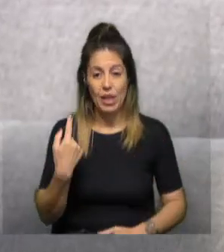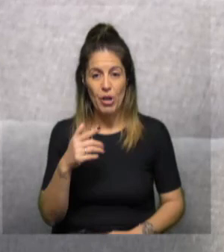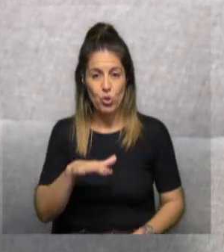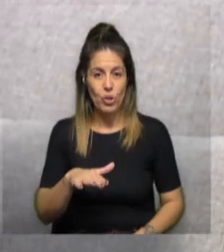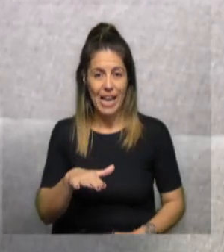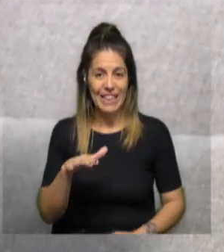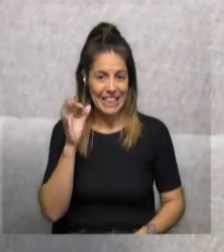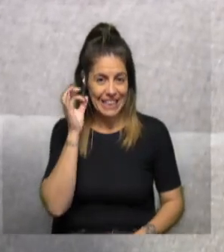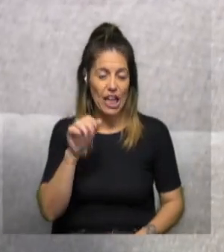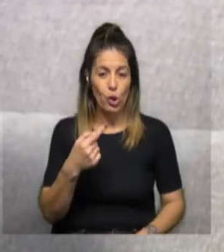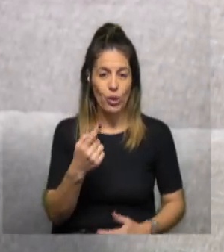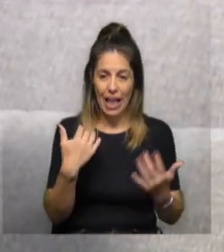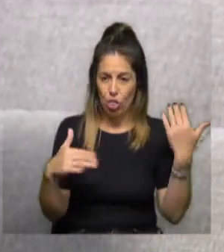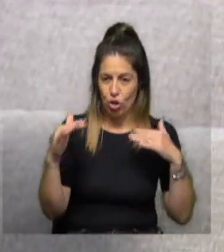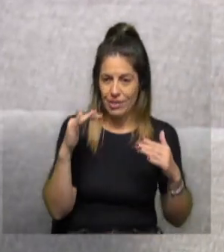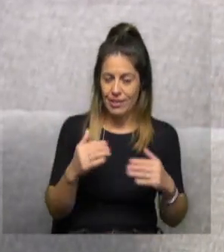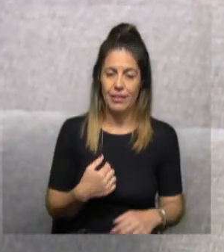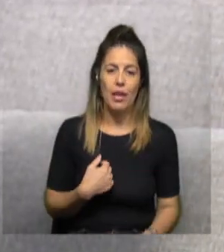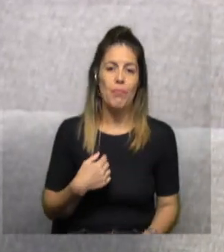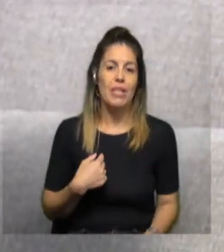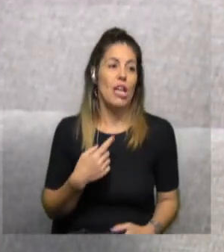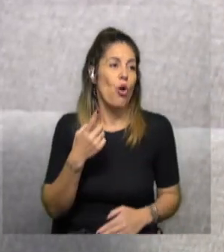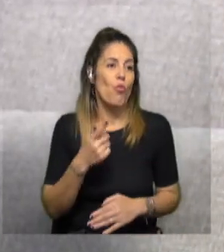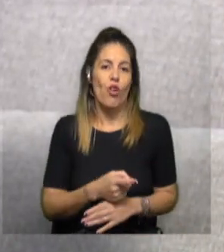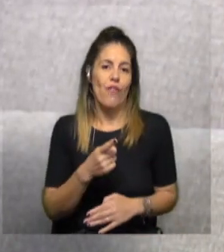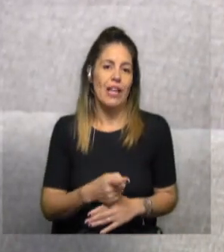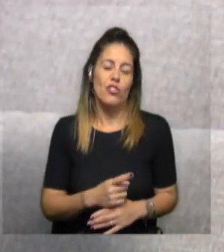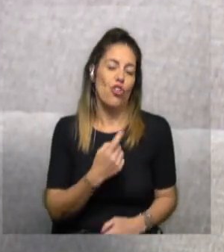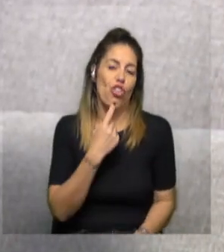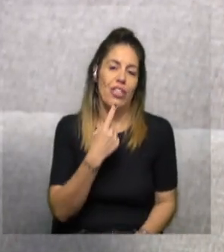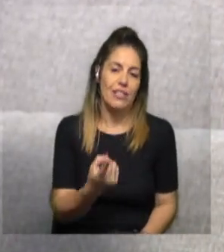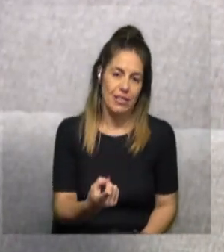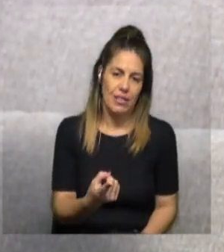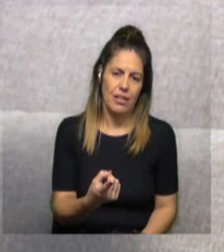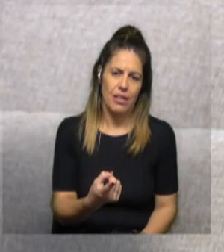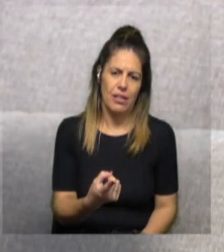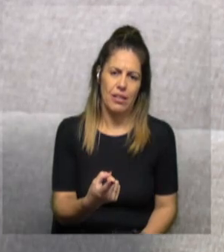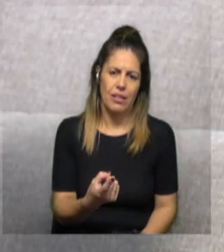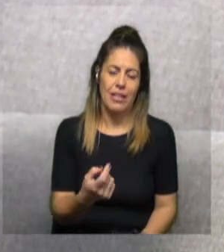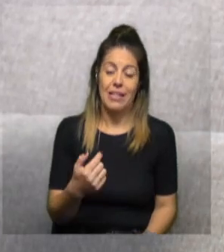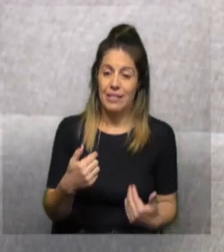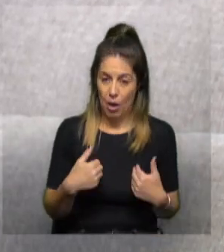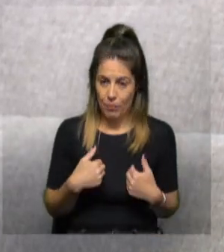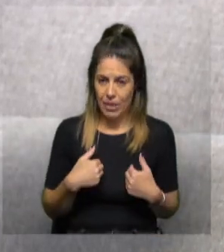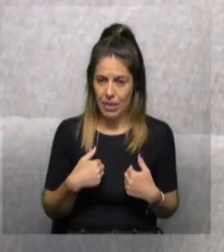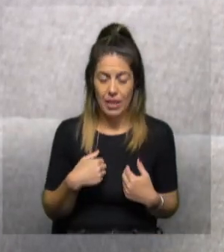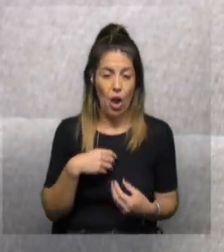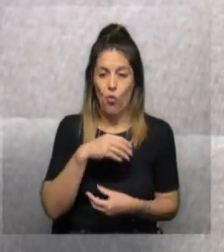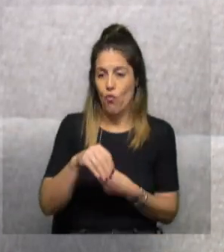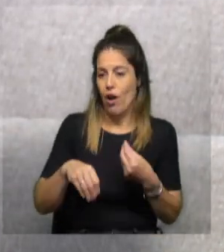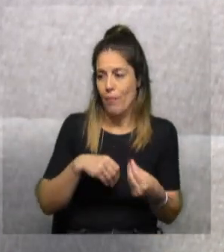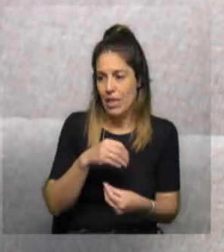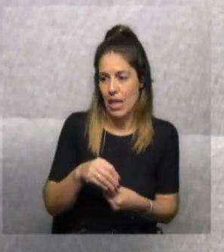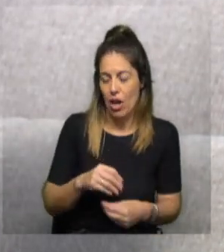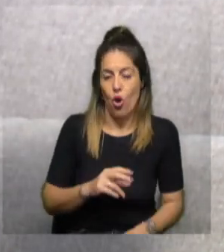que es como medio obligación para mí, en realidad, decirte que, a ver, si a mí me pasa algo a un familiar o a